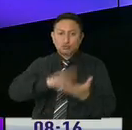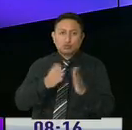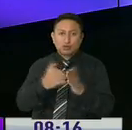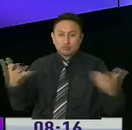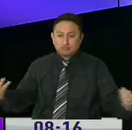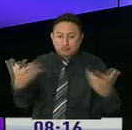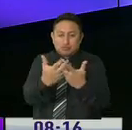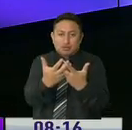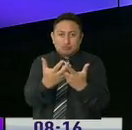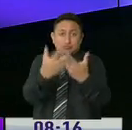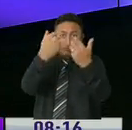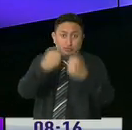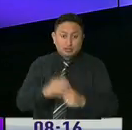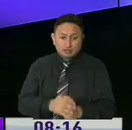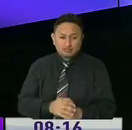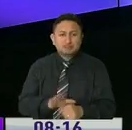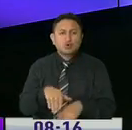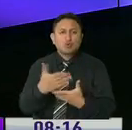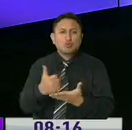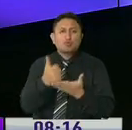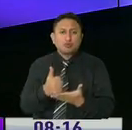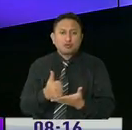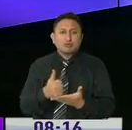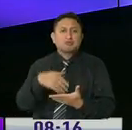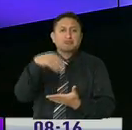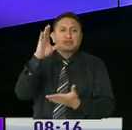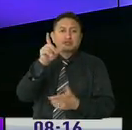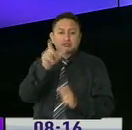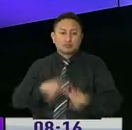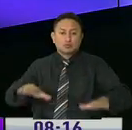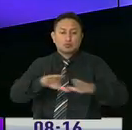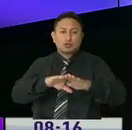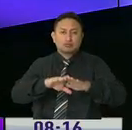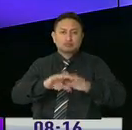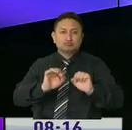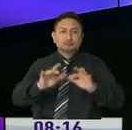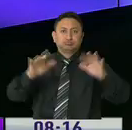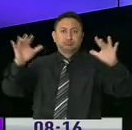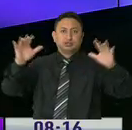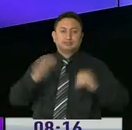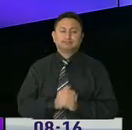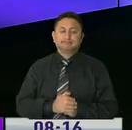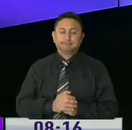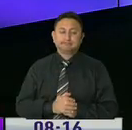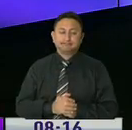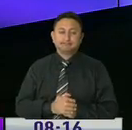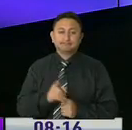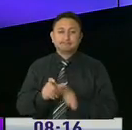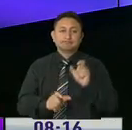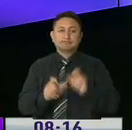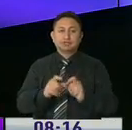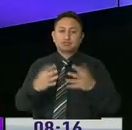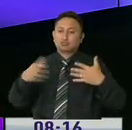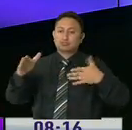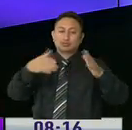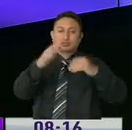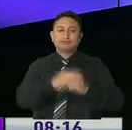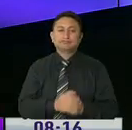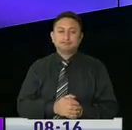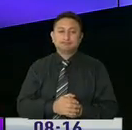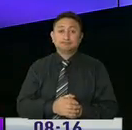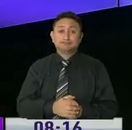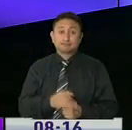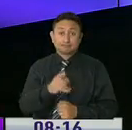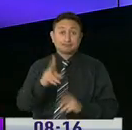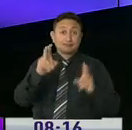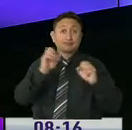el municipio, ver el beneficio para que ese sector brille, brille con luz propia y que los pillos se alejen. También hay que